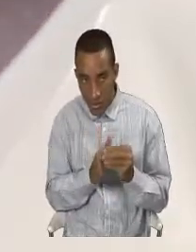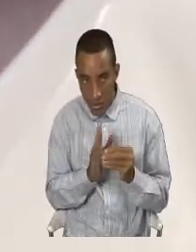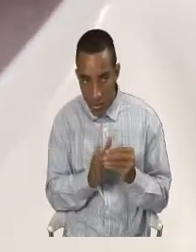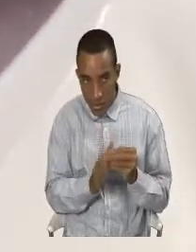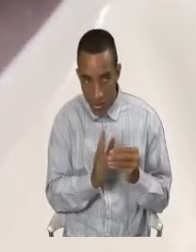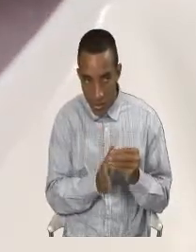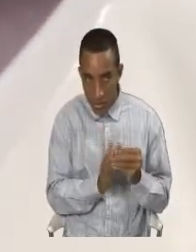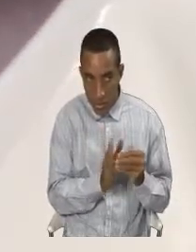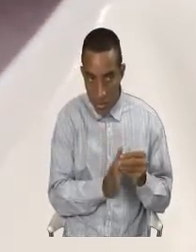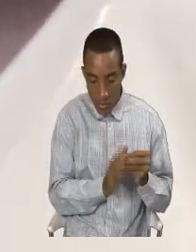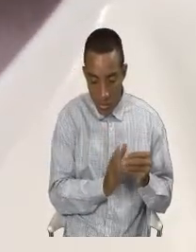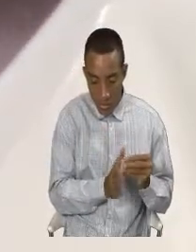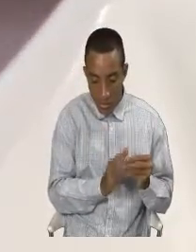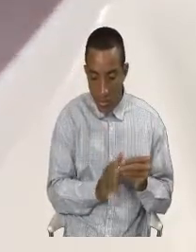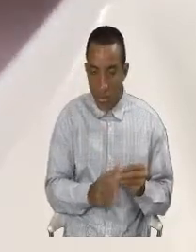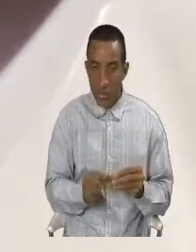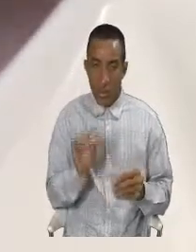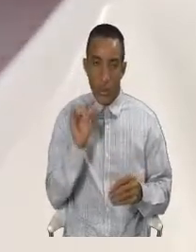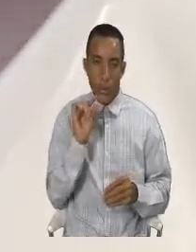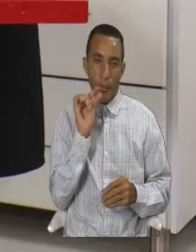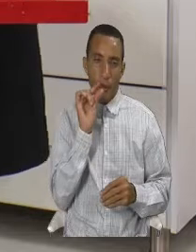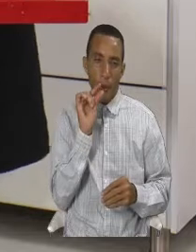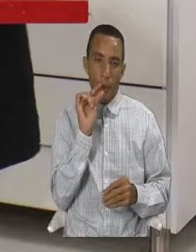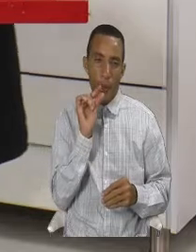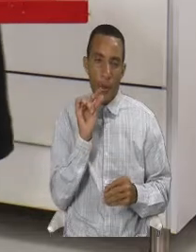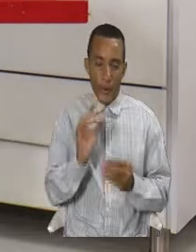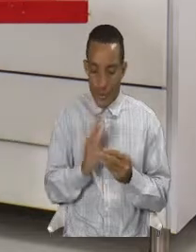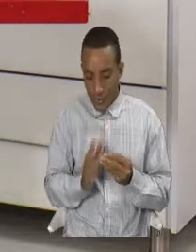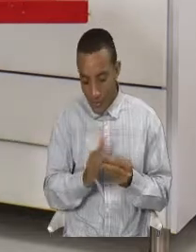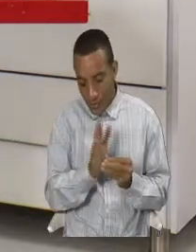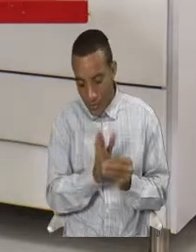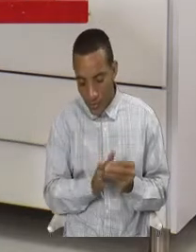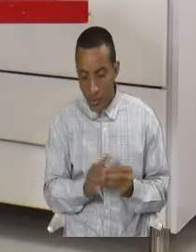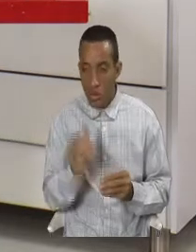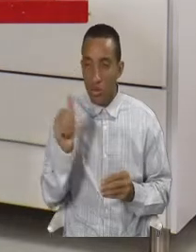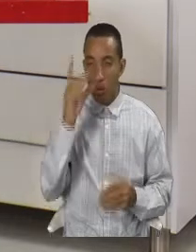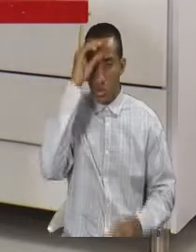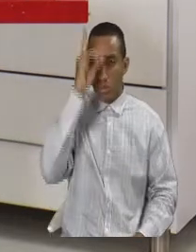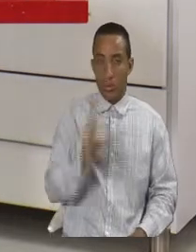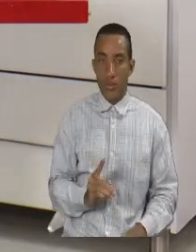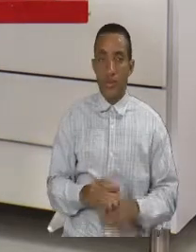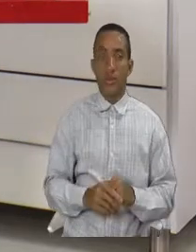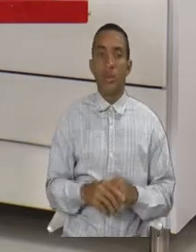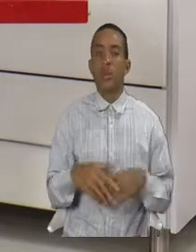cortes pequeños. Ya ustedes deciden. ¿Qué pueden hacer